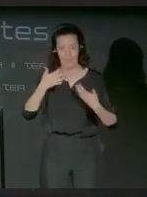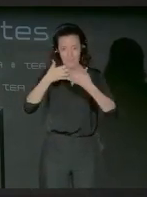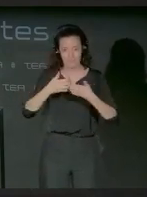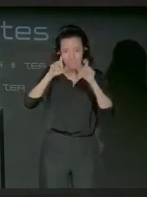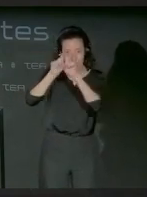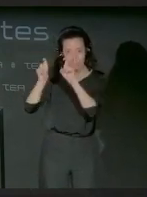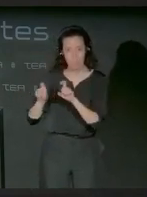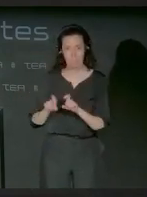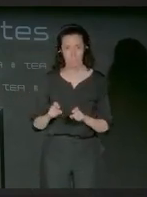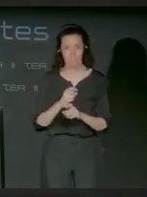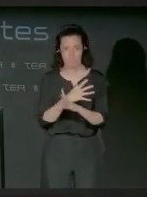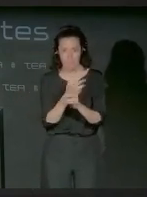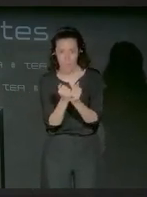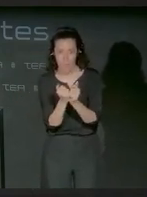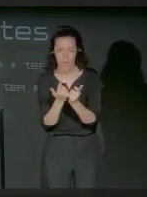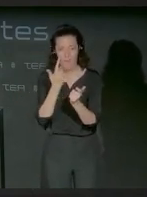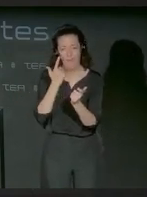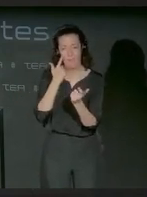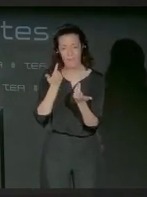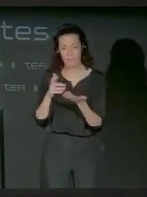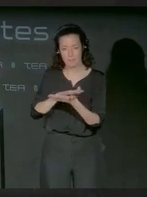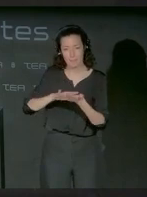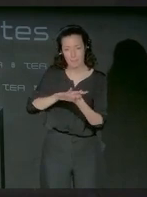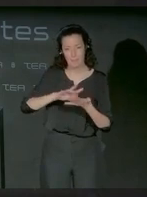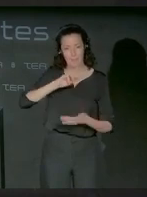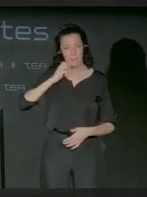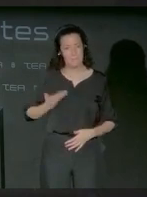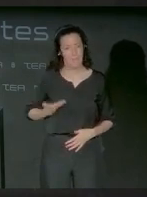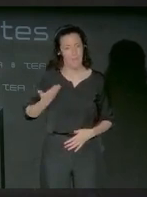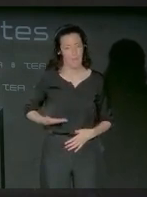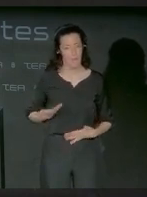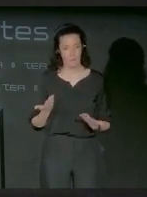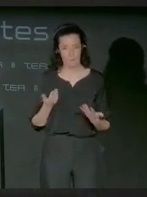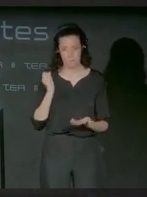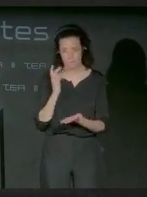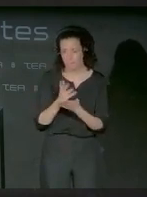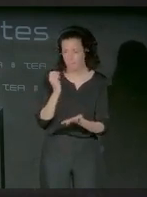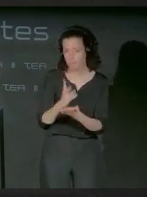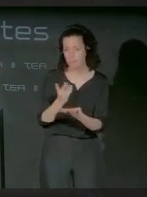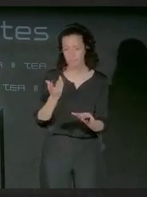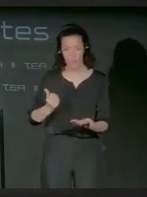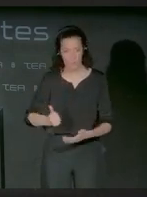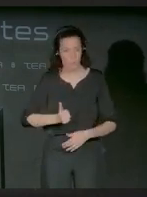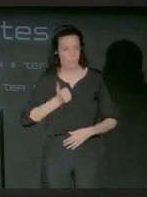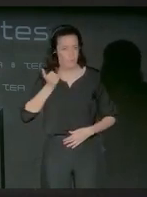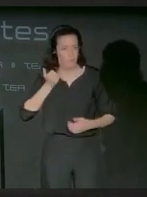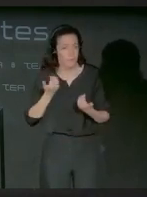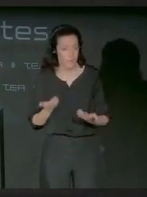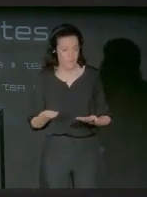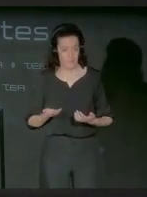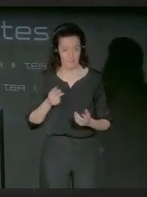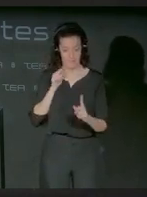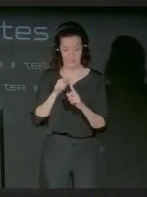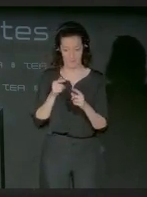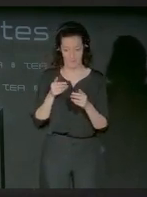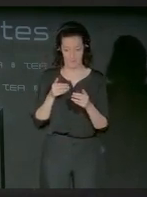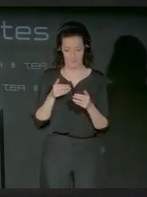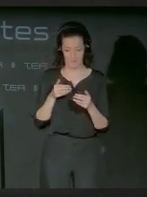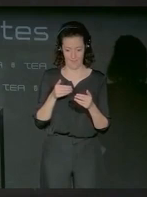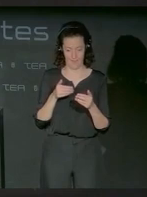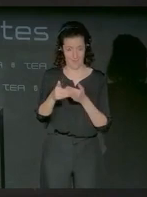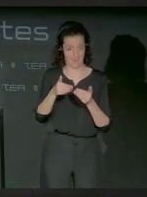la industria europea del videojuego a nivel europeo sus retos y las oportunidades que ofrece esta industria para que pueda ser